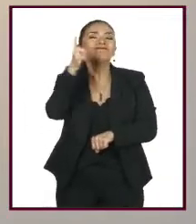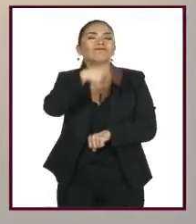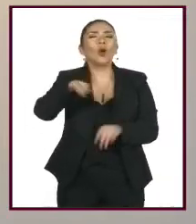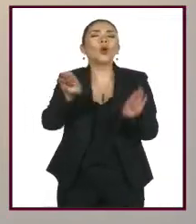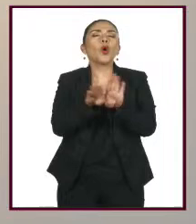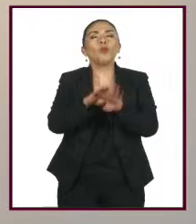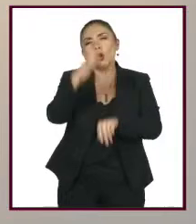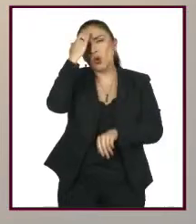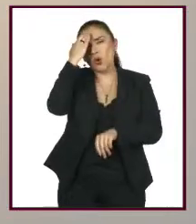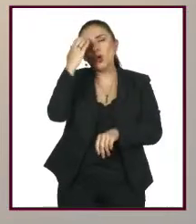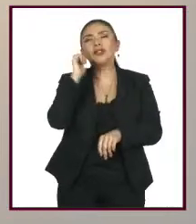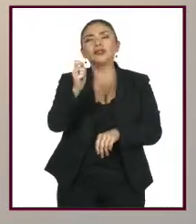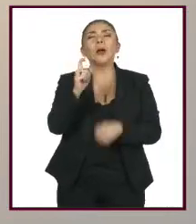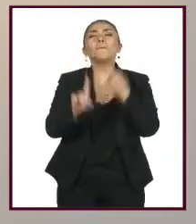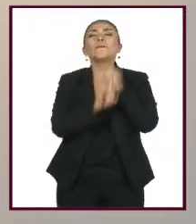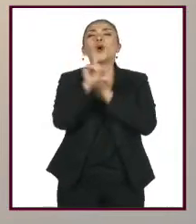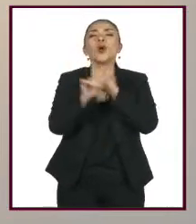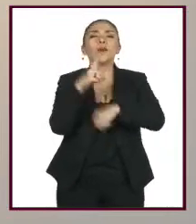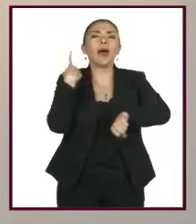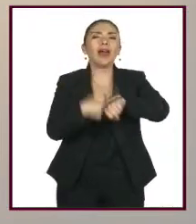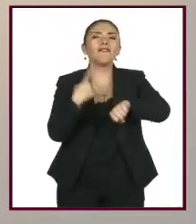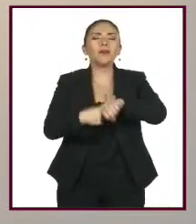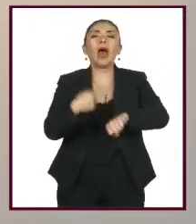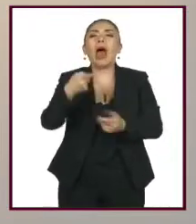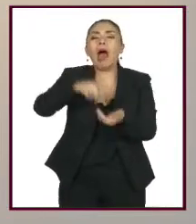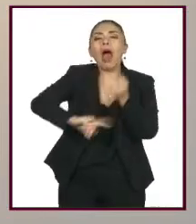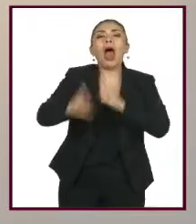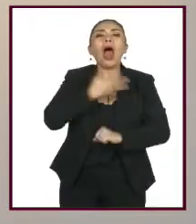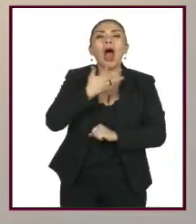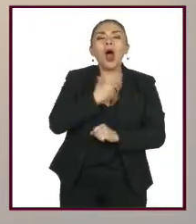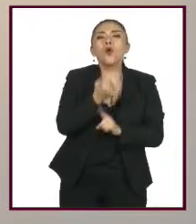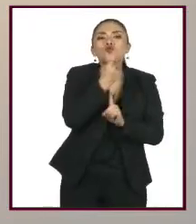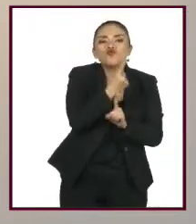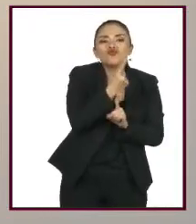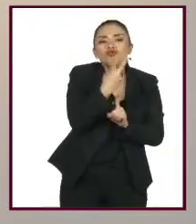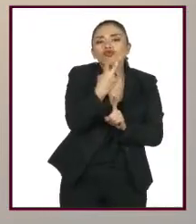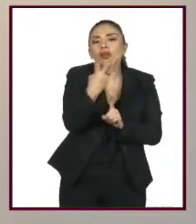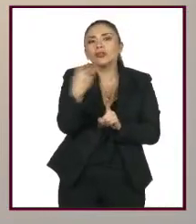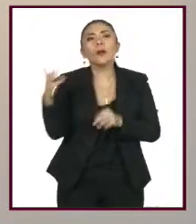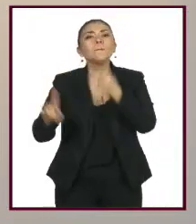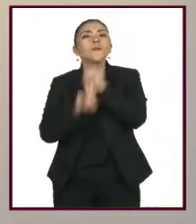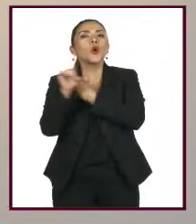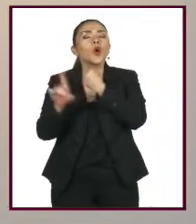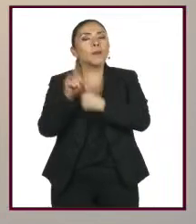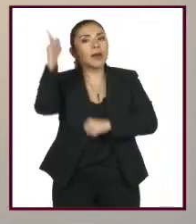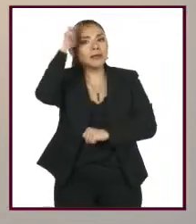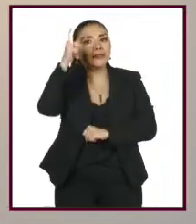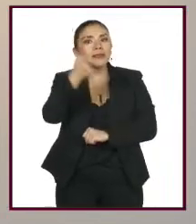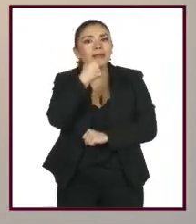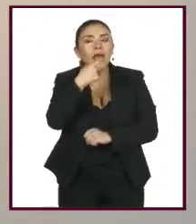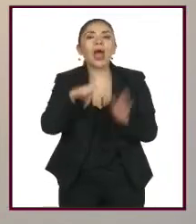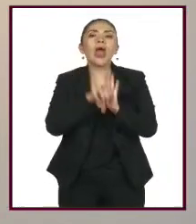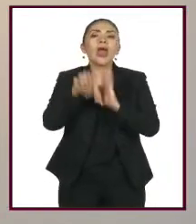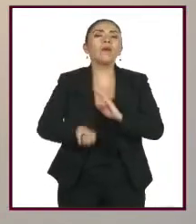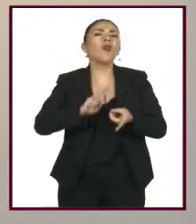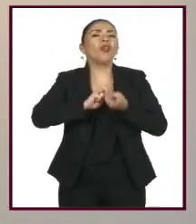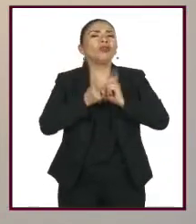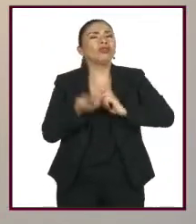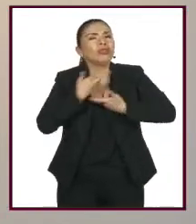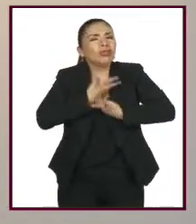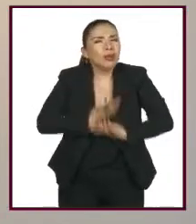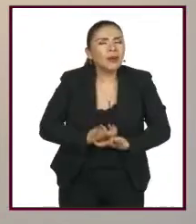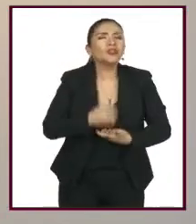la patología dual, ¿no? Que es la existencia de uno o varios diagnósticos psiquiátricos, como puede ser depresión, trastorno por déficit de